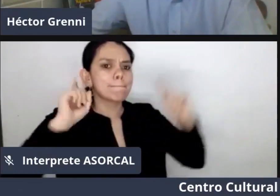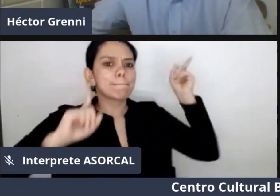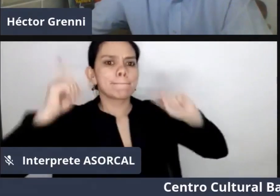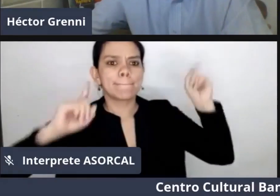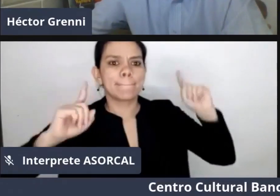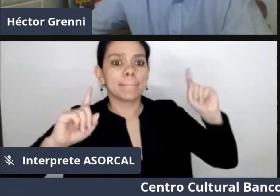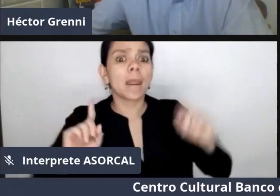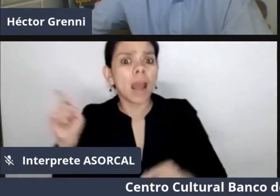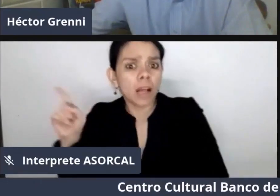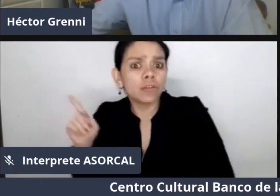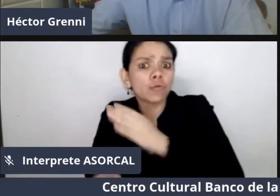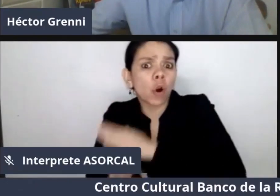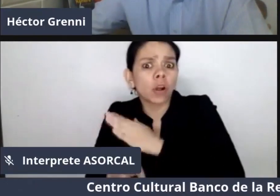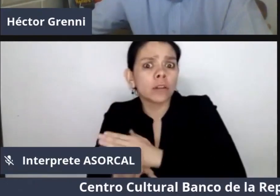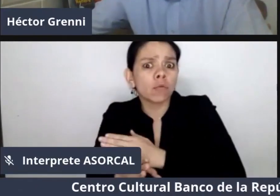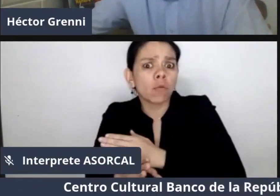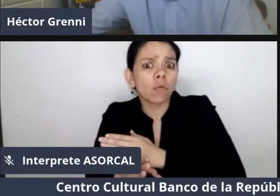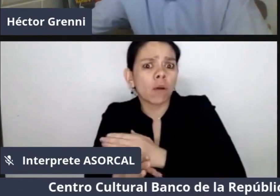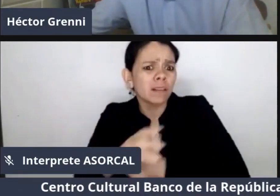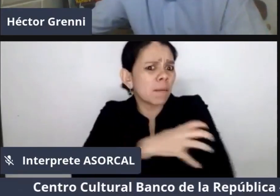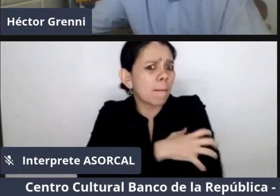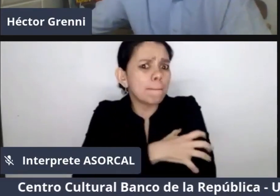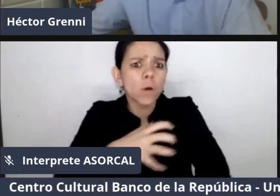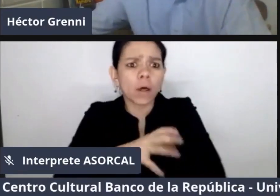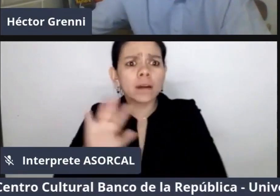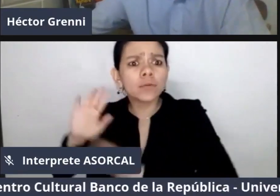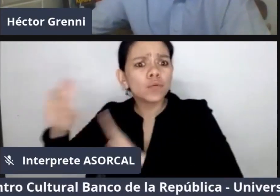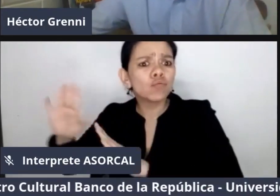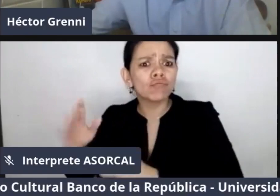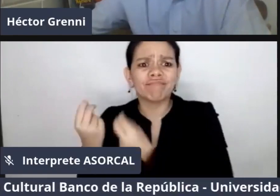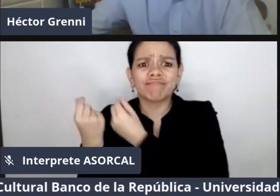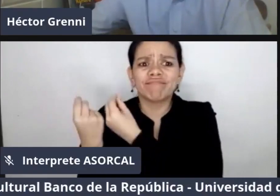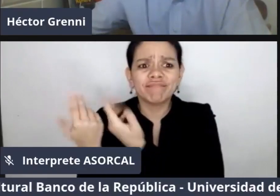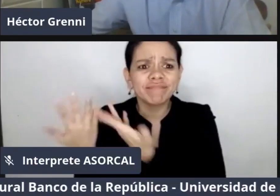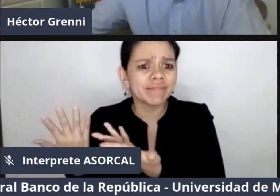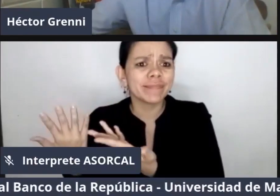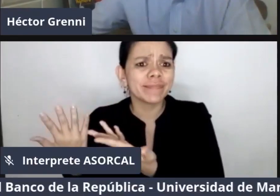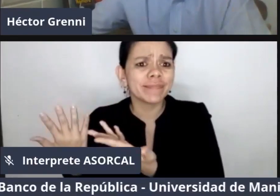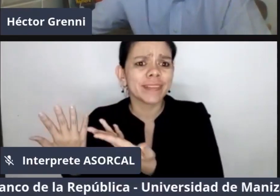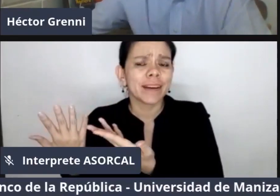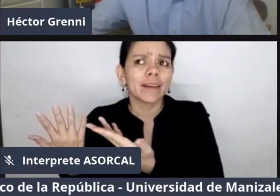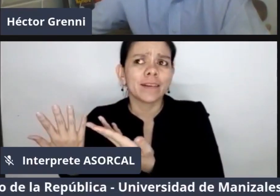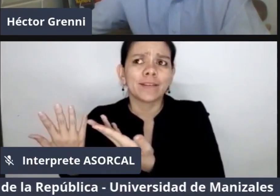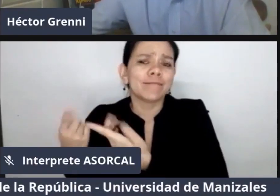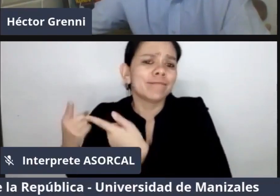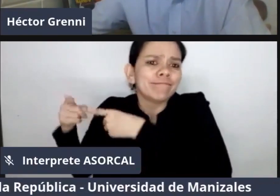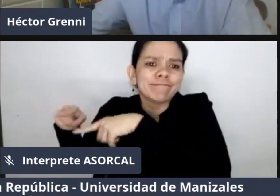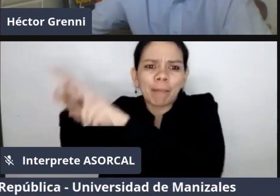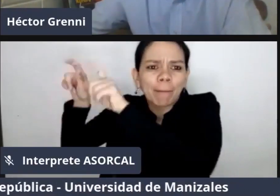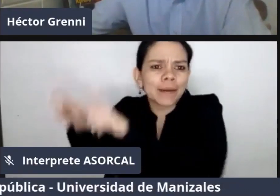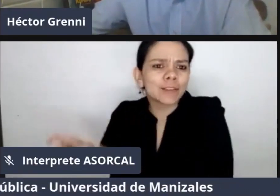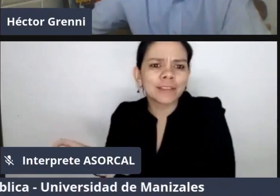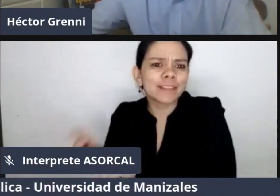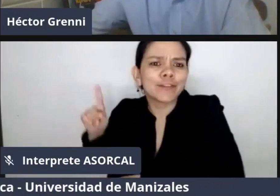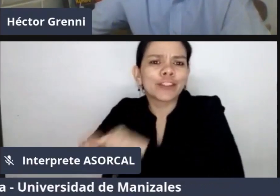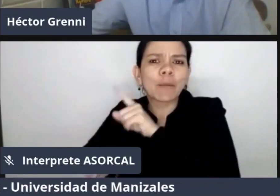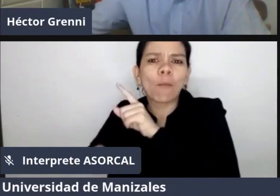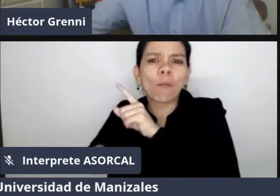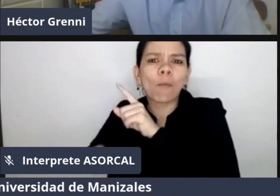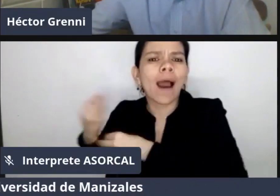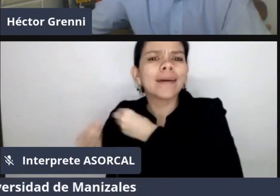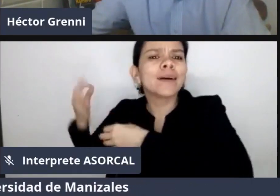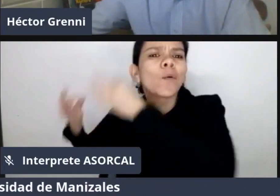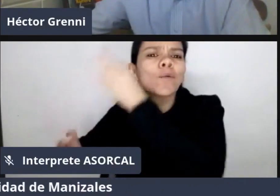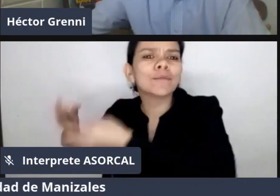porque tienen mucho dinero. Entonces es muy difícil el acceso a la verdad. Hay una ley de acceso a la información